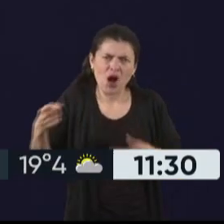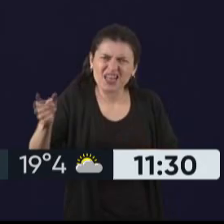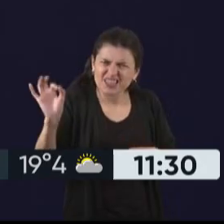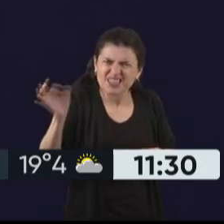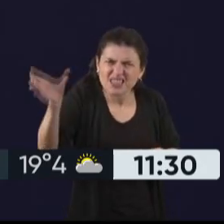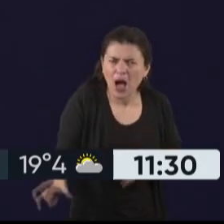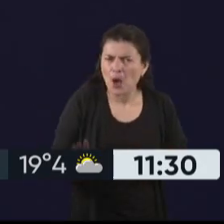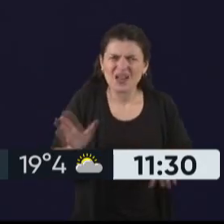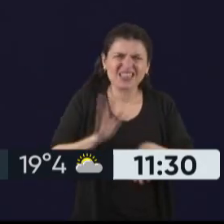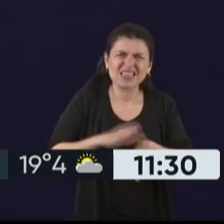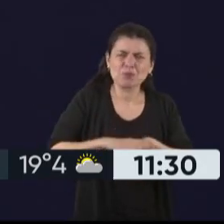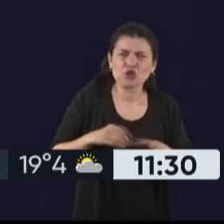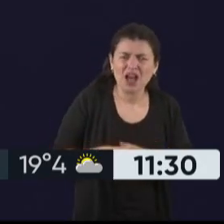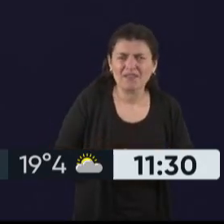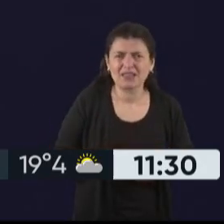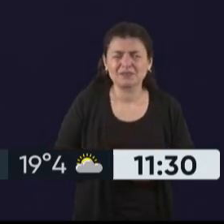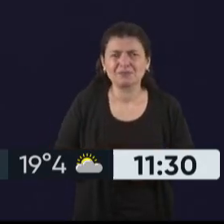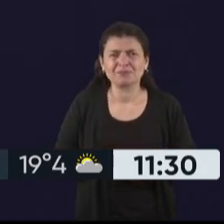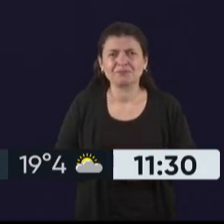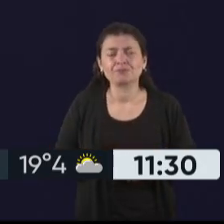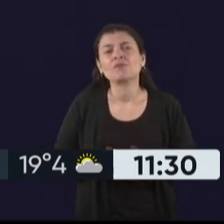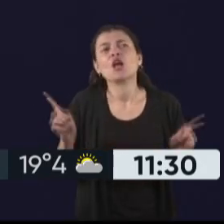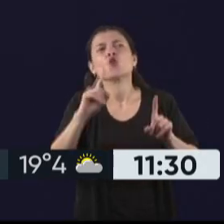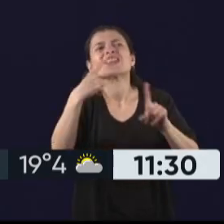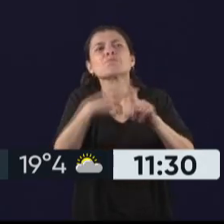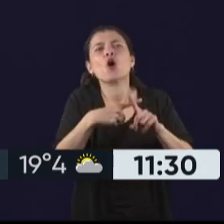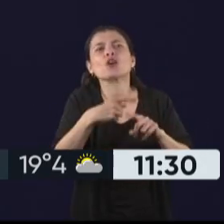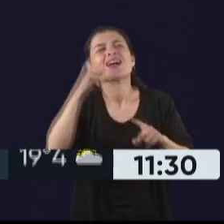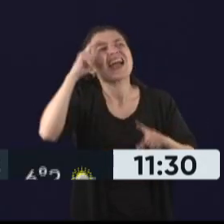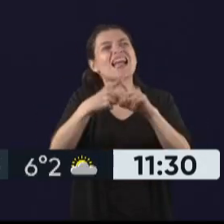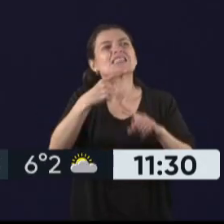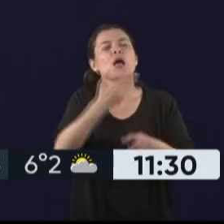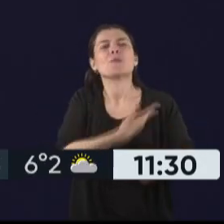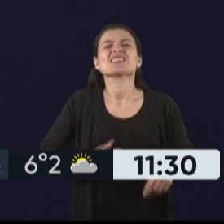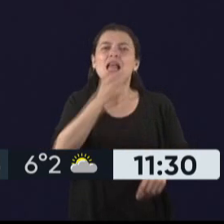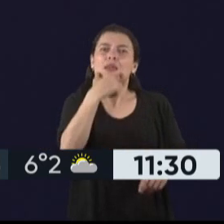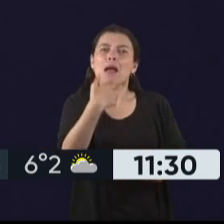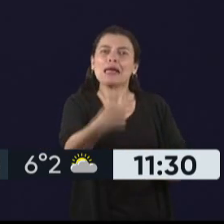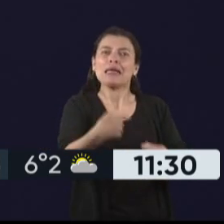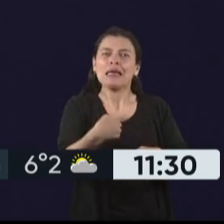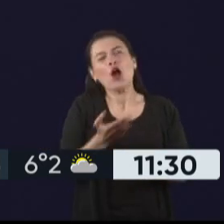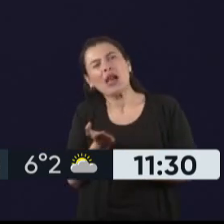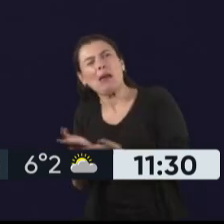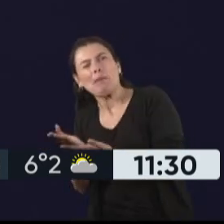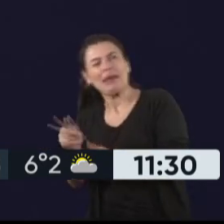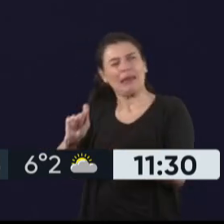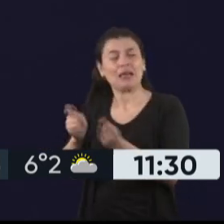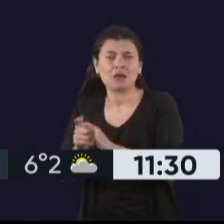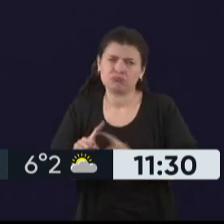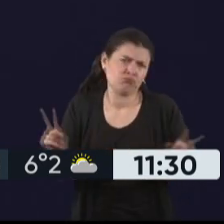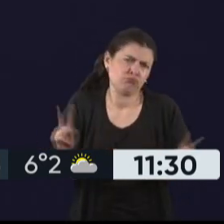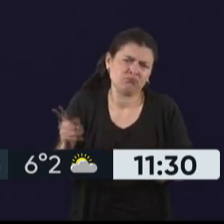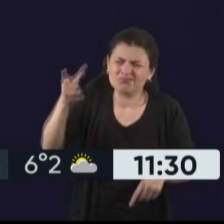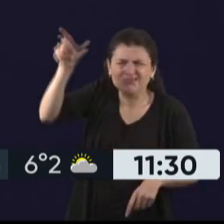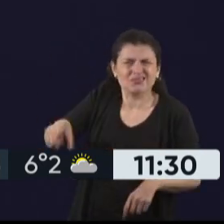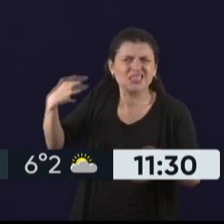por esta situación o por esta charla o por esta reunión, sino por nadie, pero porque el presidente de la Nación siempre fue igual. Siempre